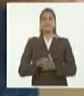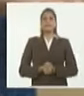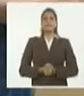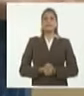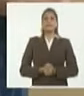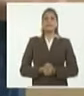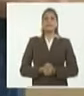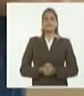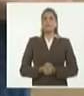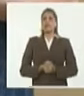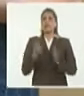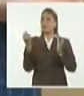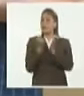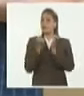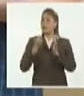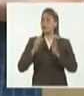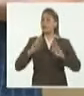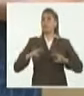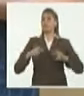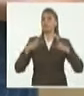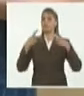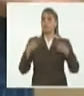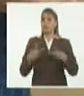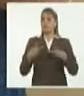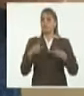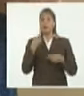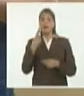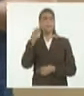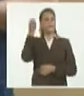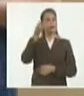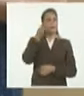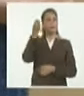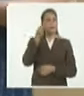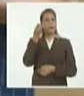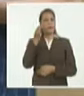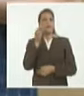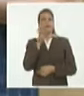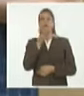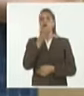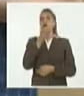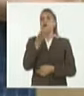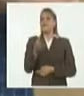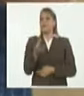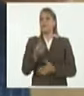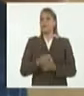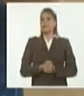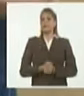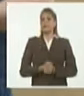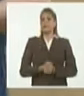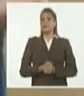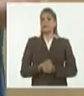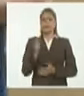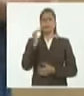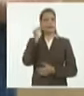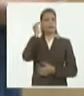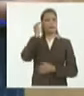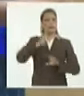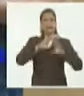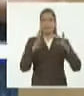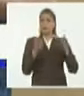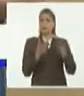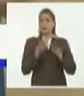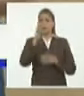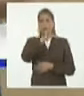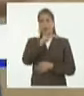la confirmación una vez más del pensamiento visionario de Fidel, de la capacidad que ha creado la revolución